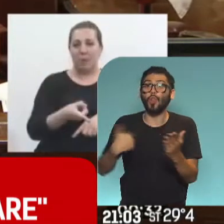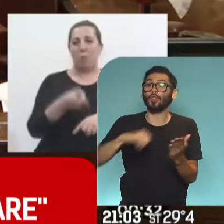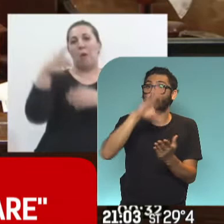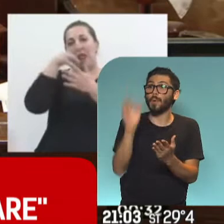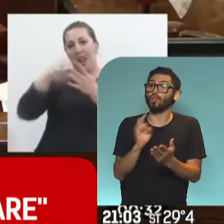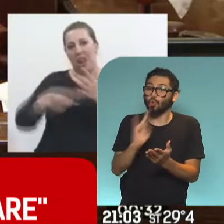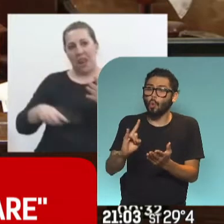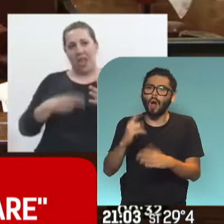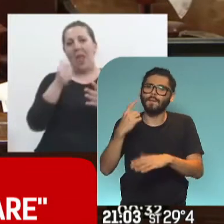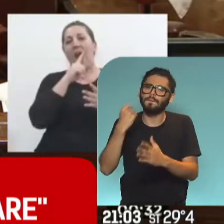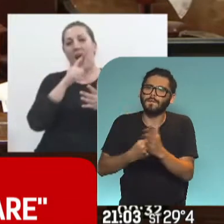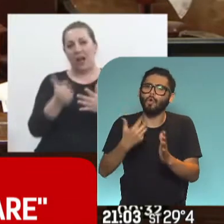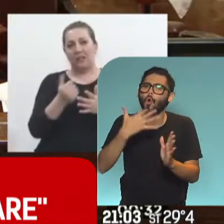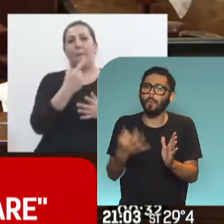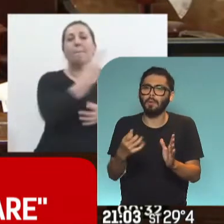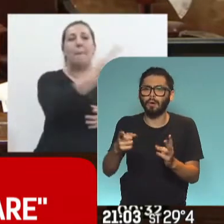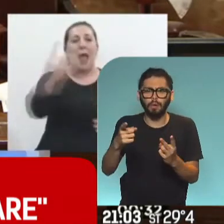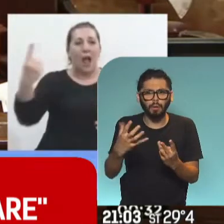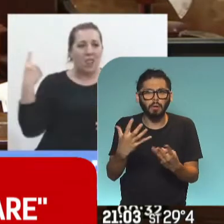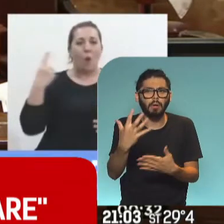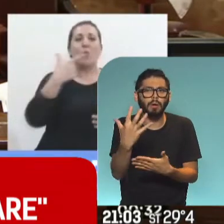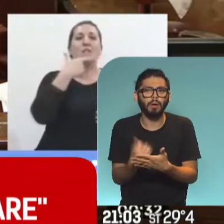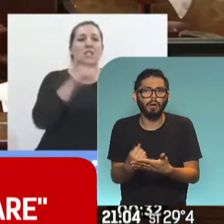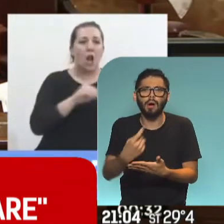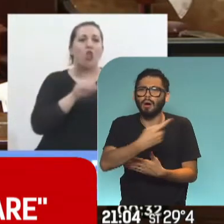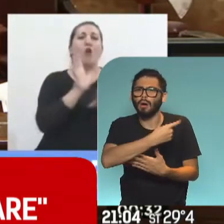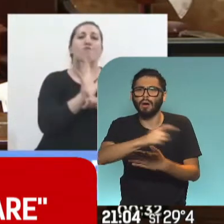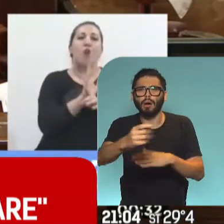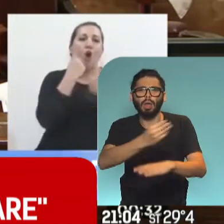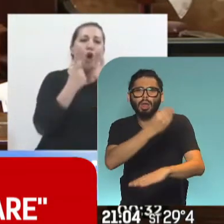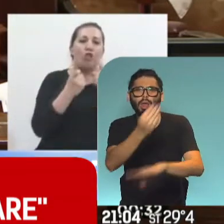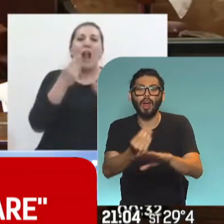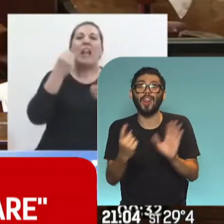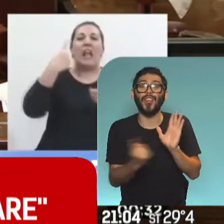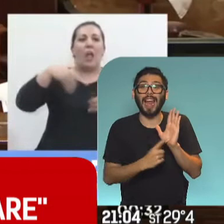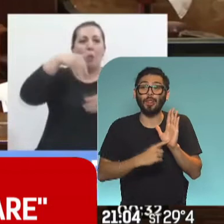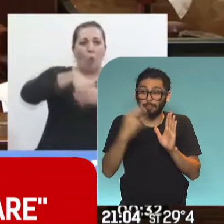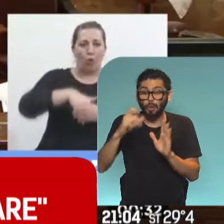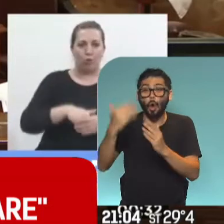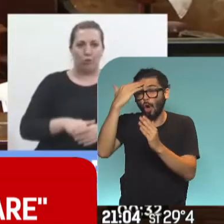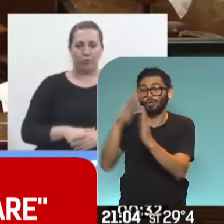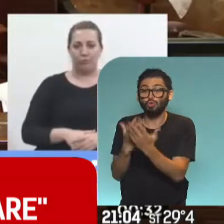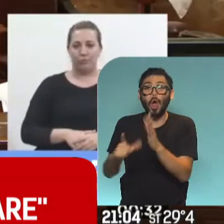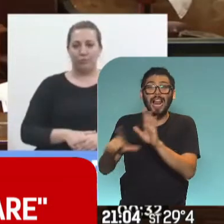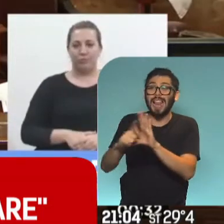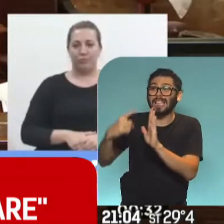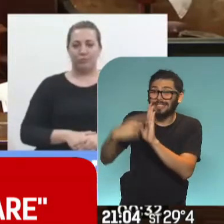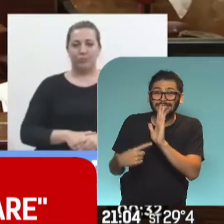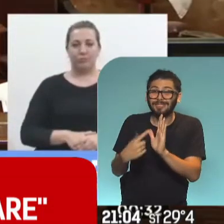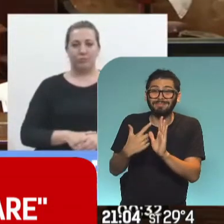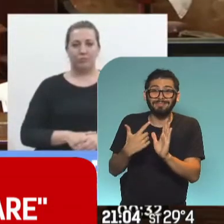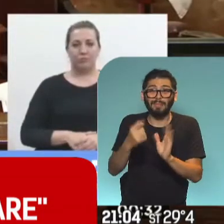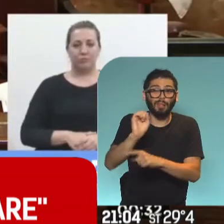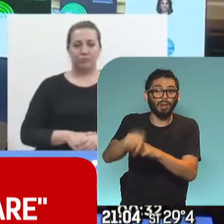país, aceptaron ser designados por decreto sin cumplir lo que prescribe la Constitución y las leyes. Por supuesto, recordemos que